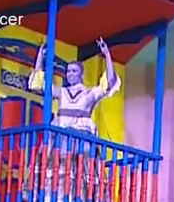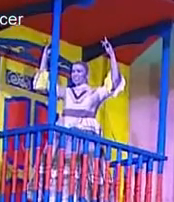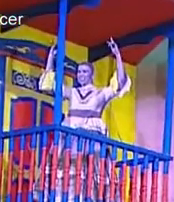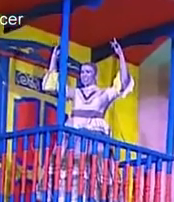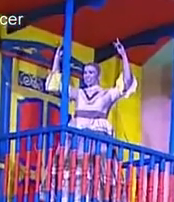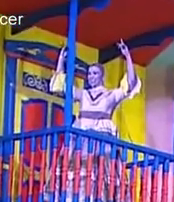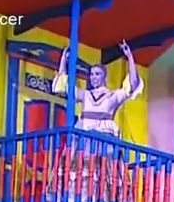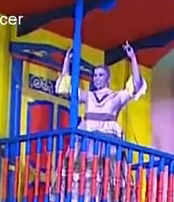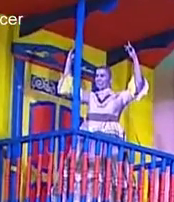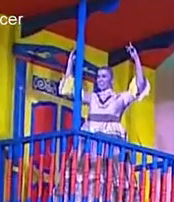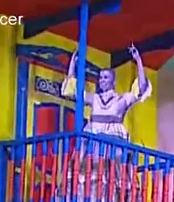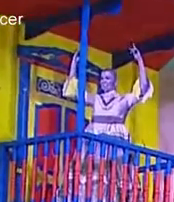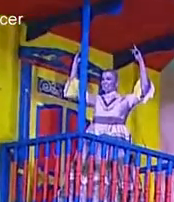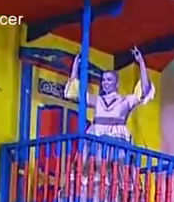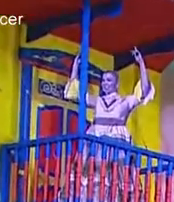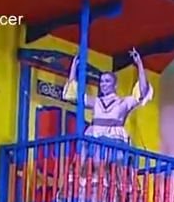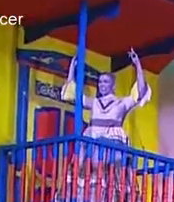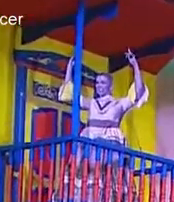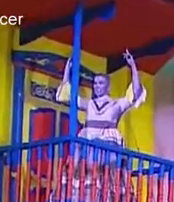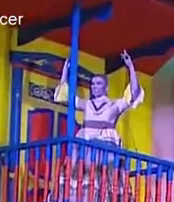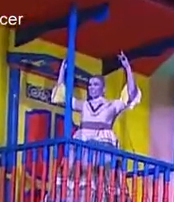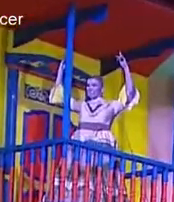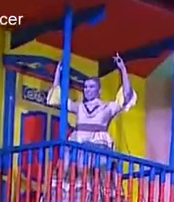nuestro compañero